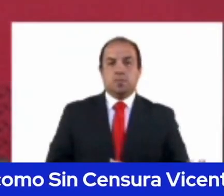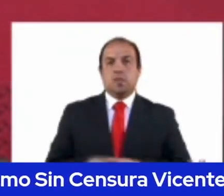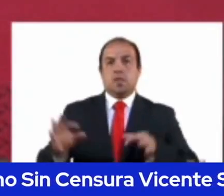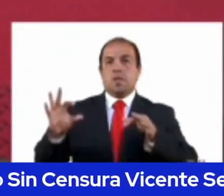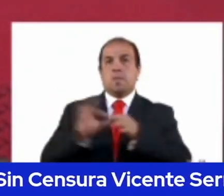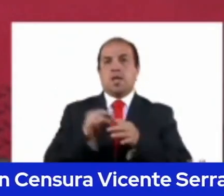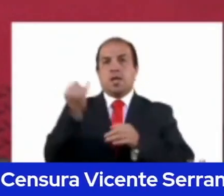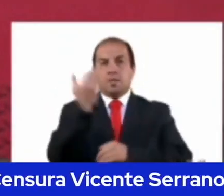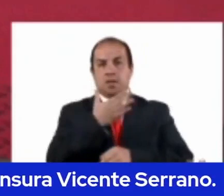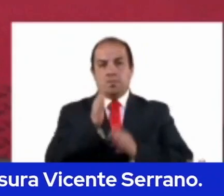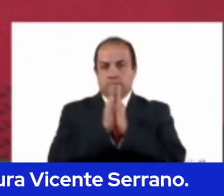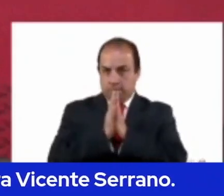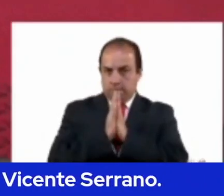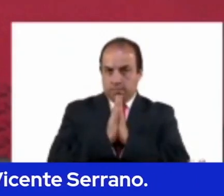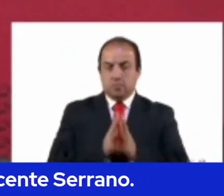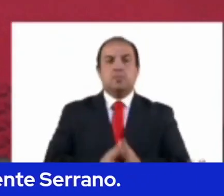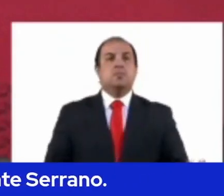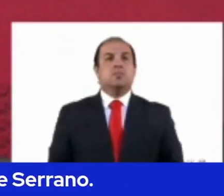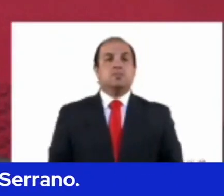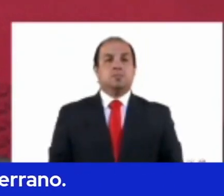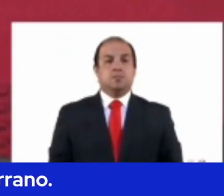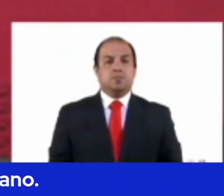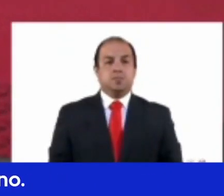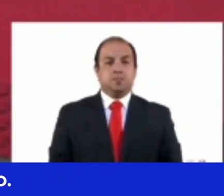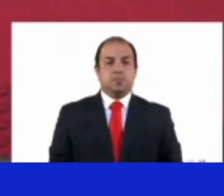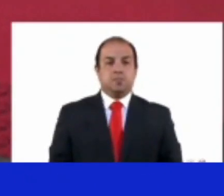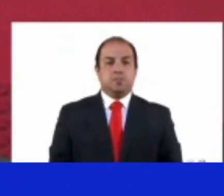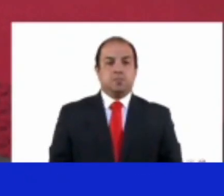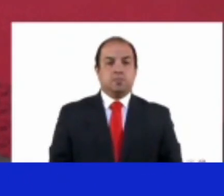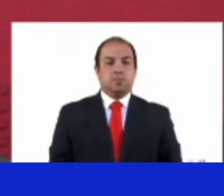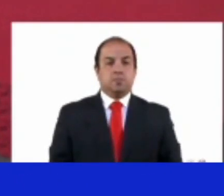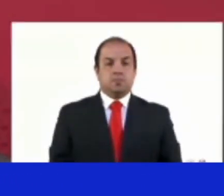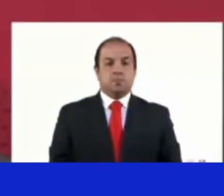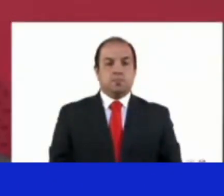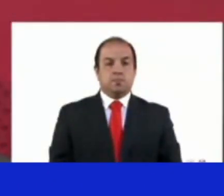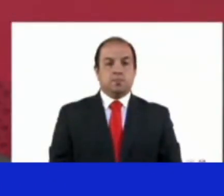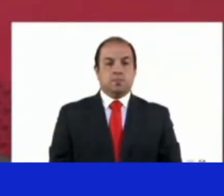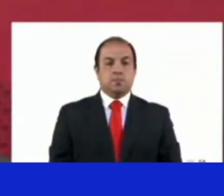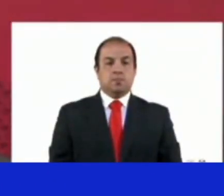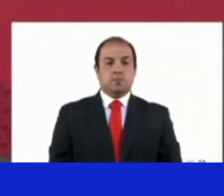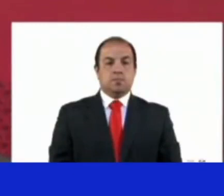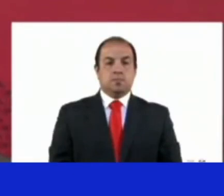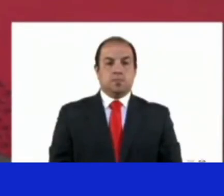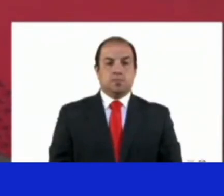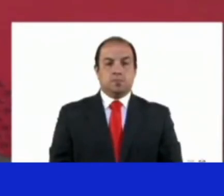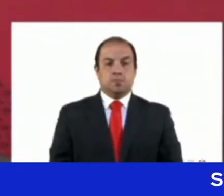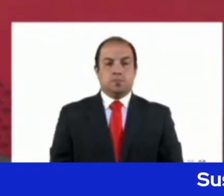donde los vemos en elevadores, con el tipo de ropa que usaban, los